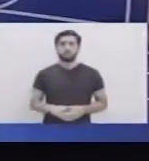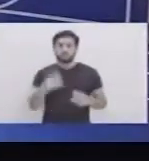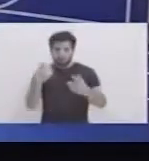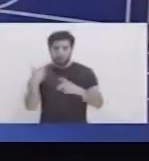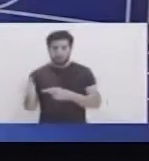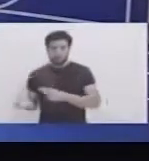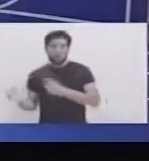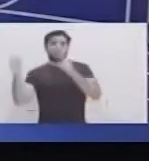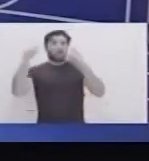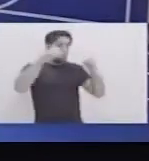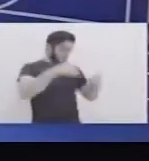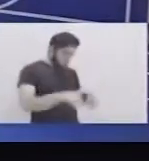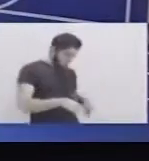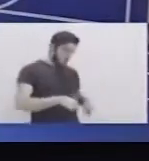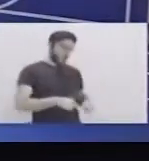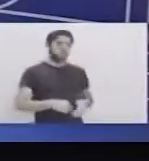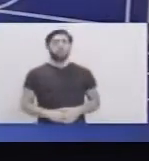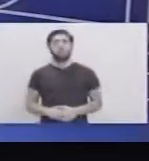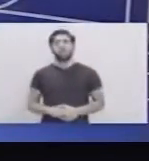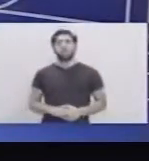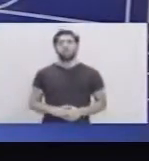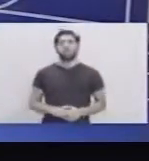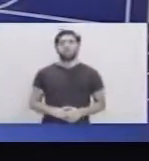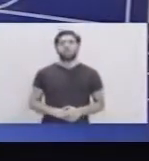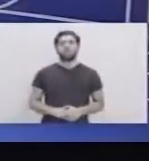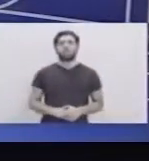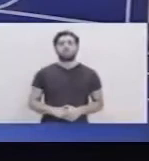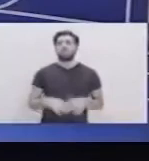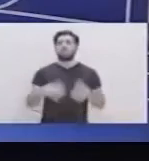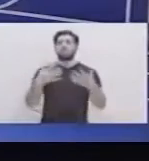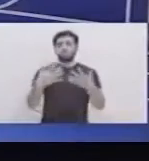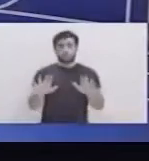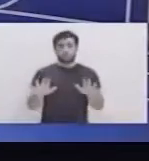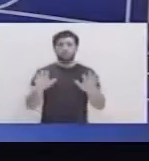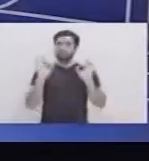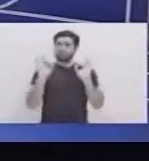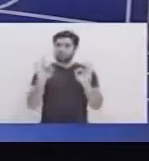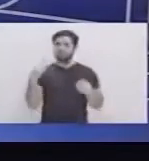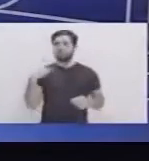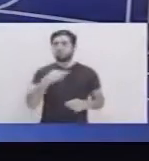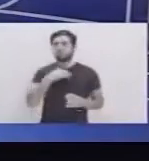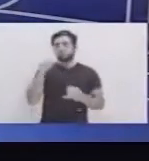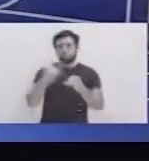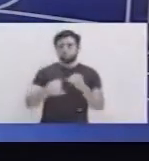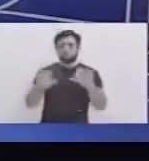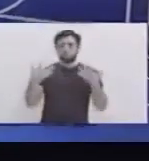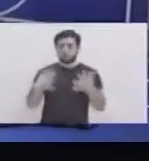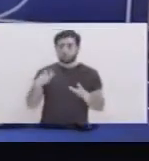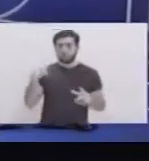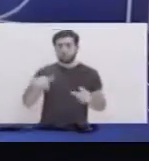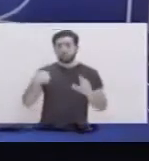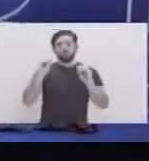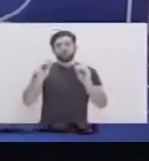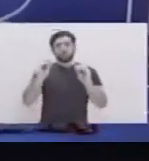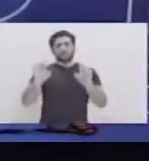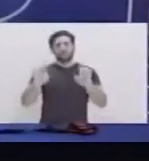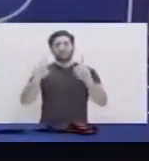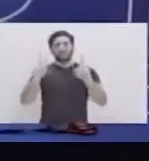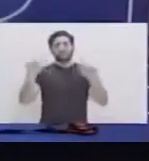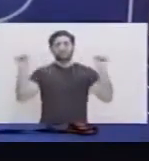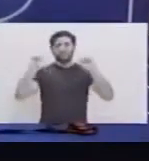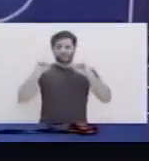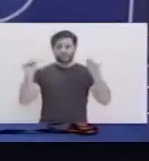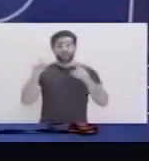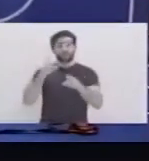El otro. Bueno, y terminamos lo que es nuestra